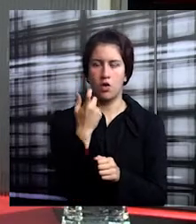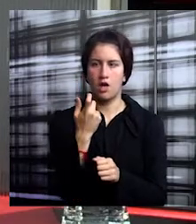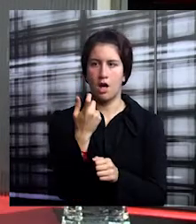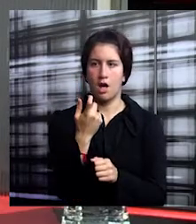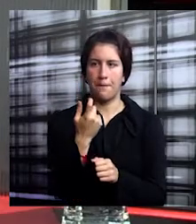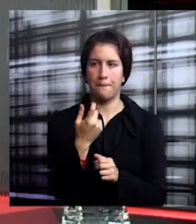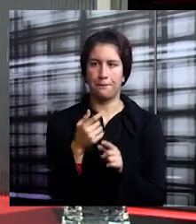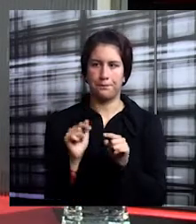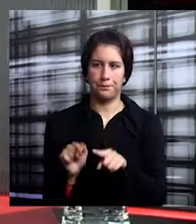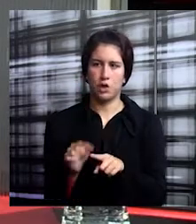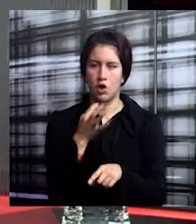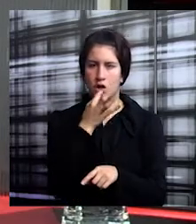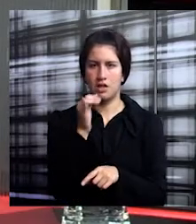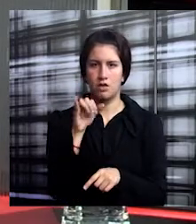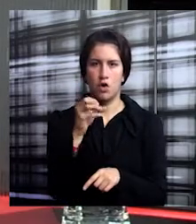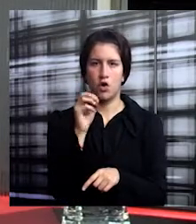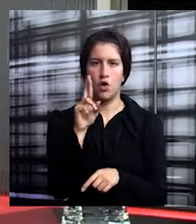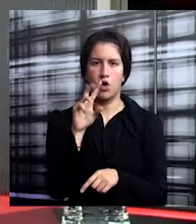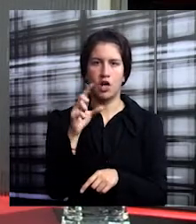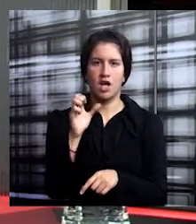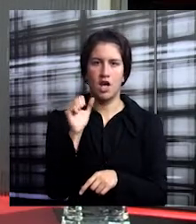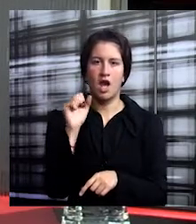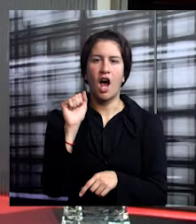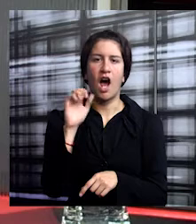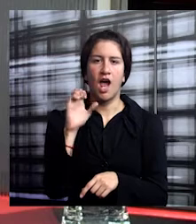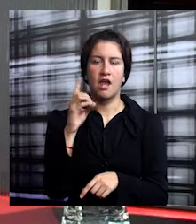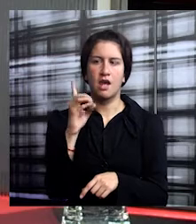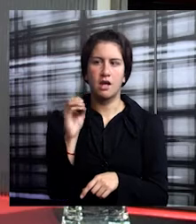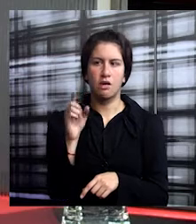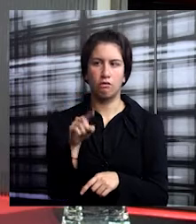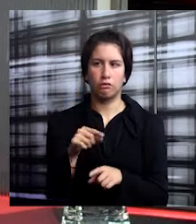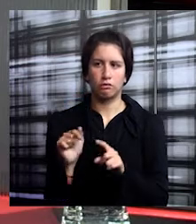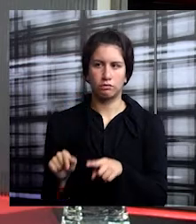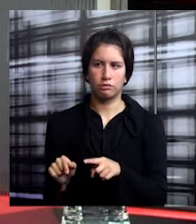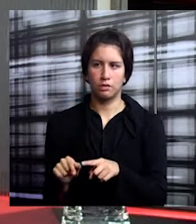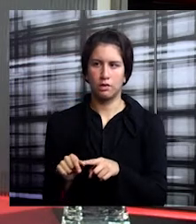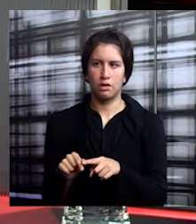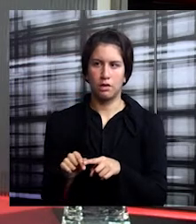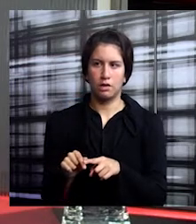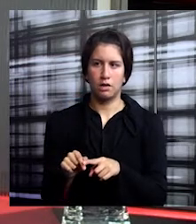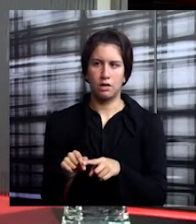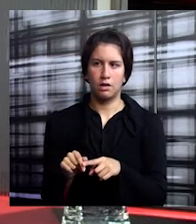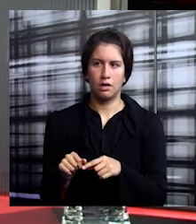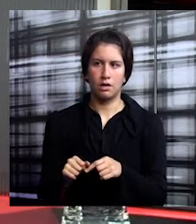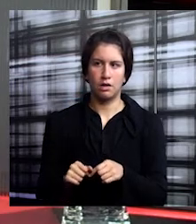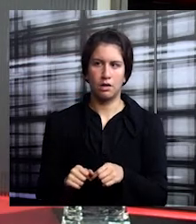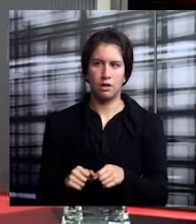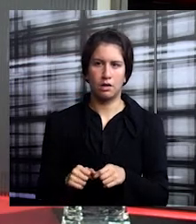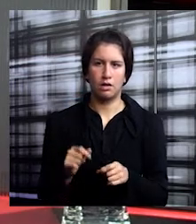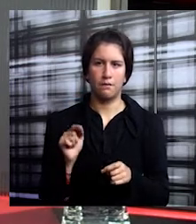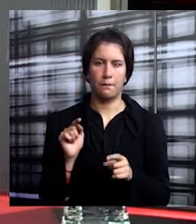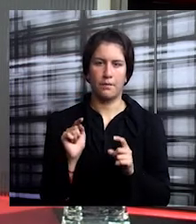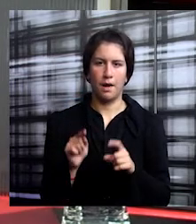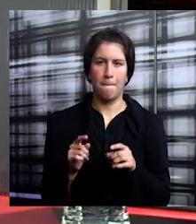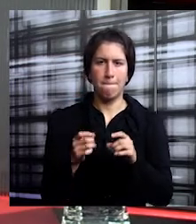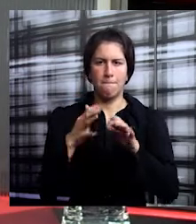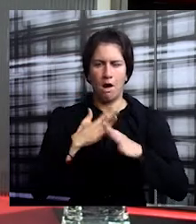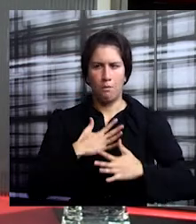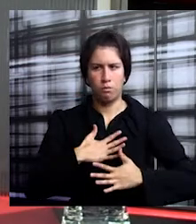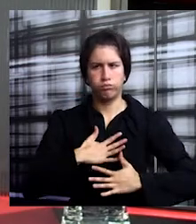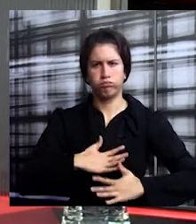investigaciones complejas y de largo aliento requieren específicamente más prudencia, ponderación y cuidado, y como su palabra lo dice, un